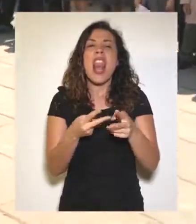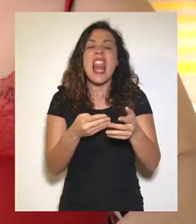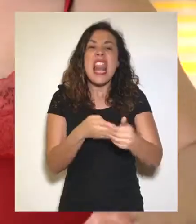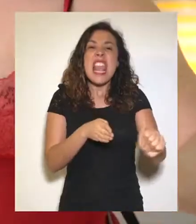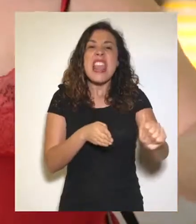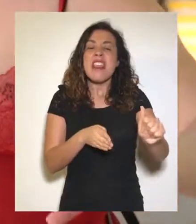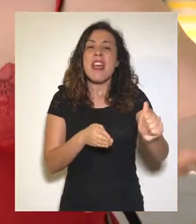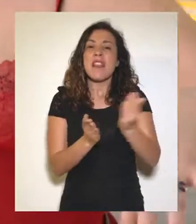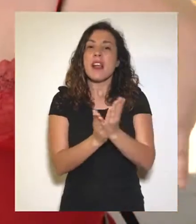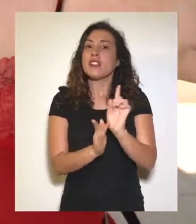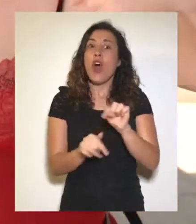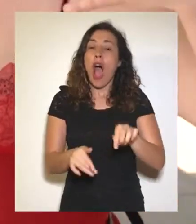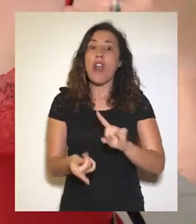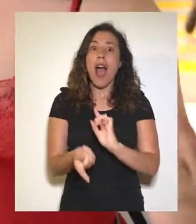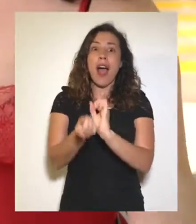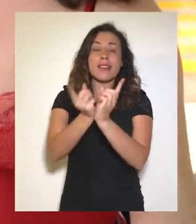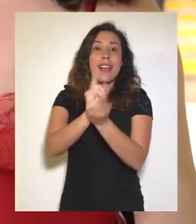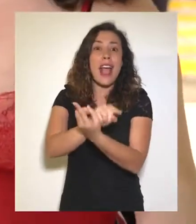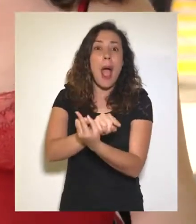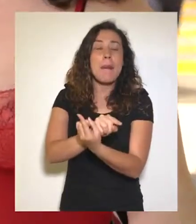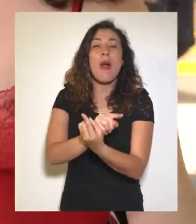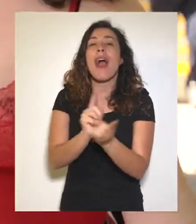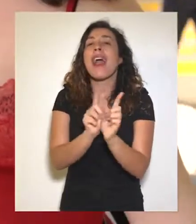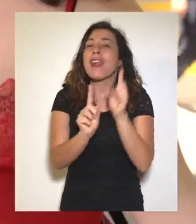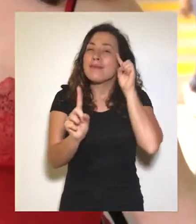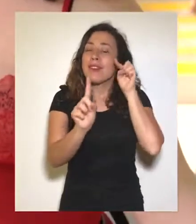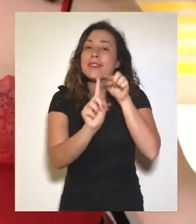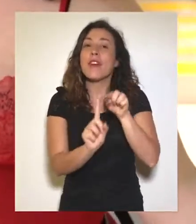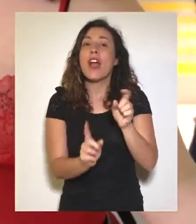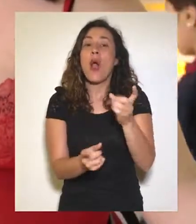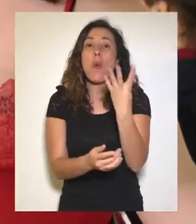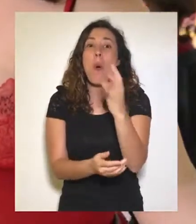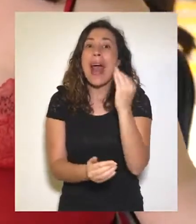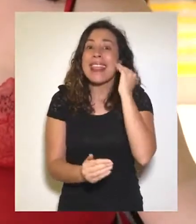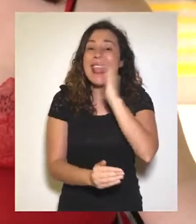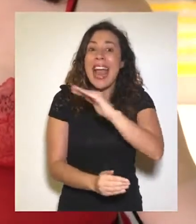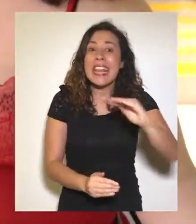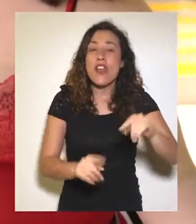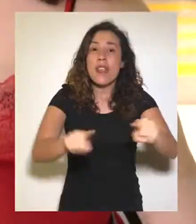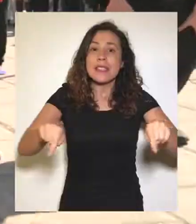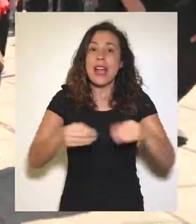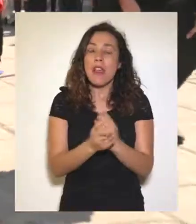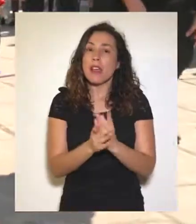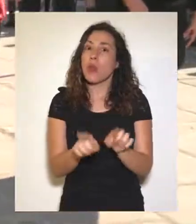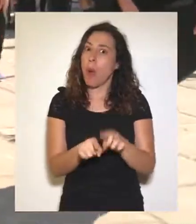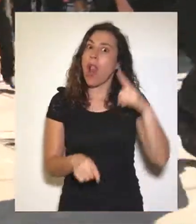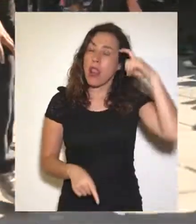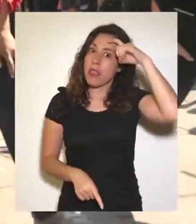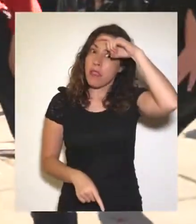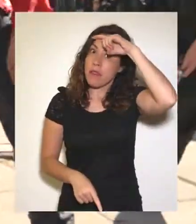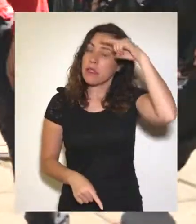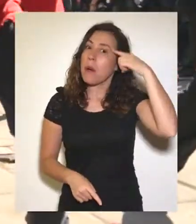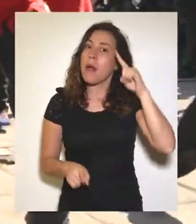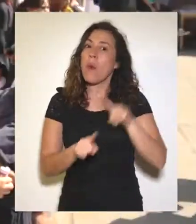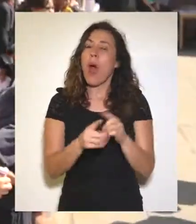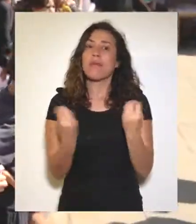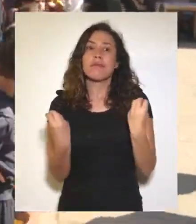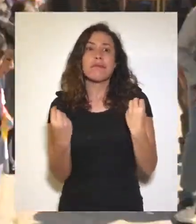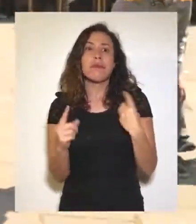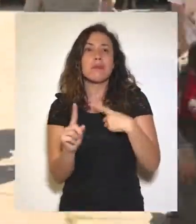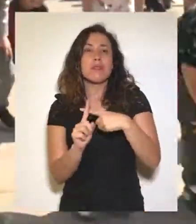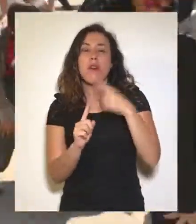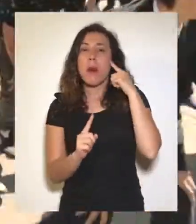de la clase. Ahora no, ahora ese protagonismo se volcaba a los 40 niños que tenemos en la sala. Igual fue difícil, pero fue